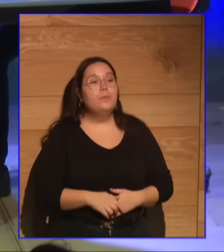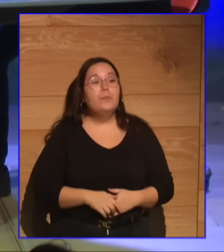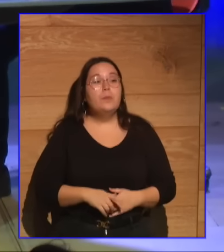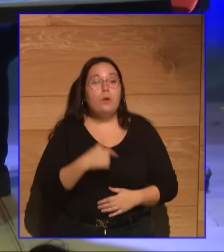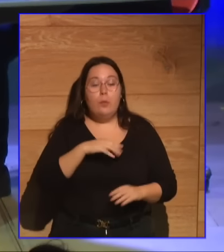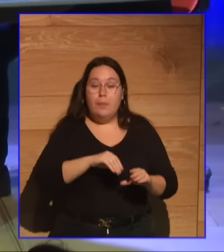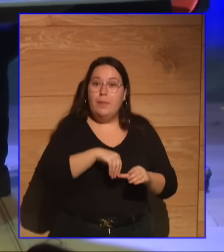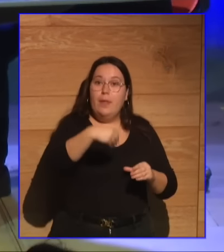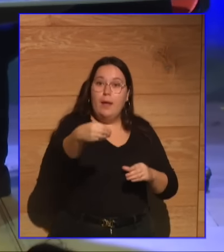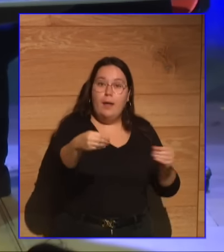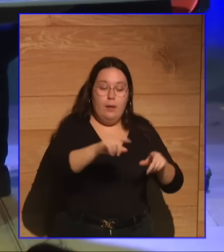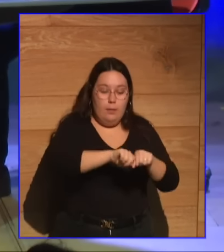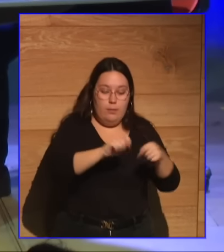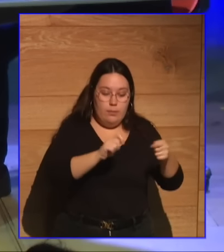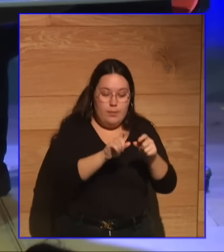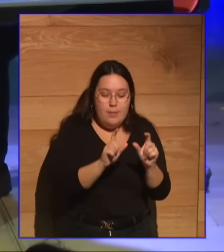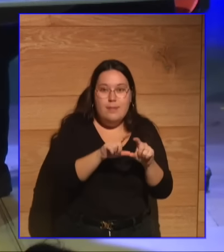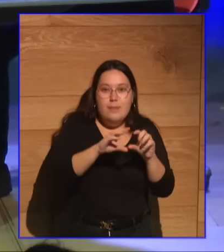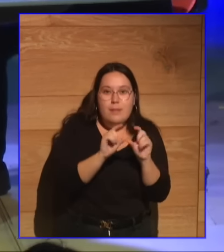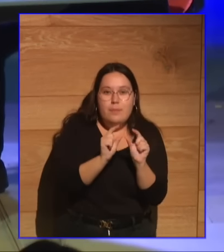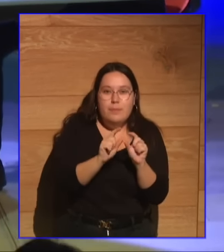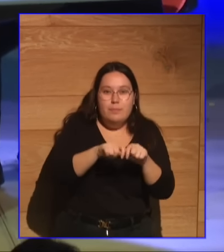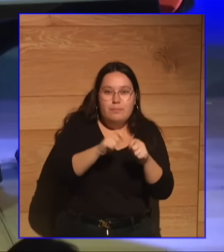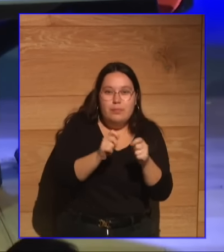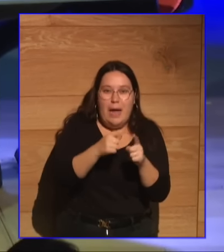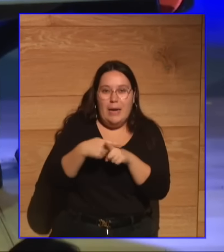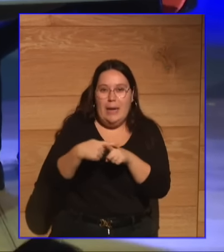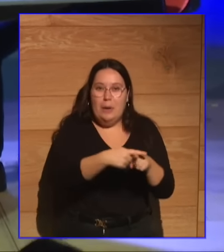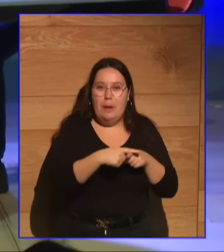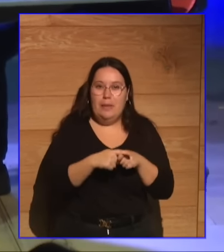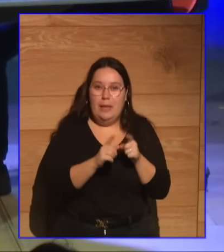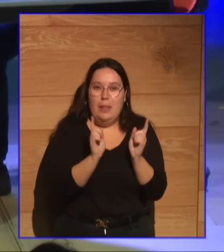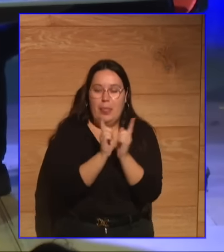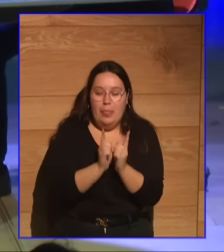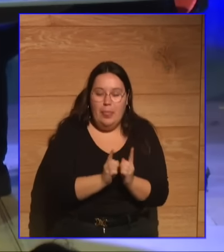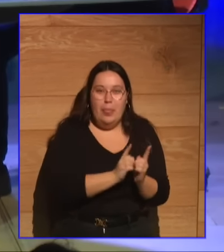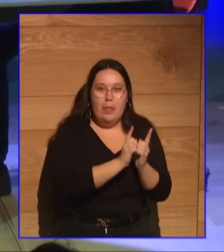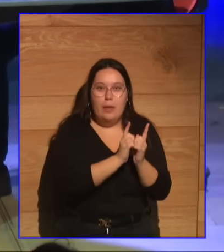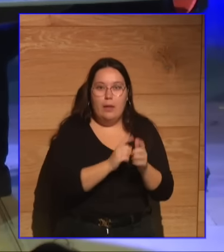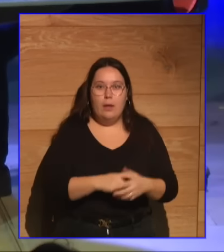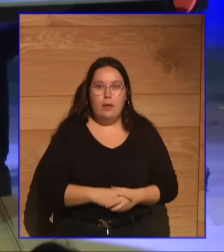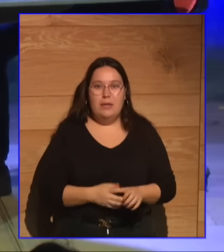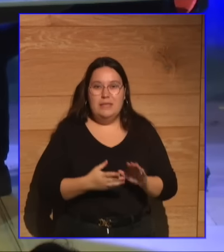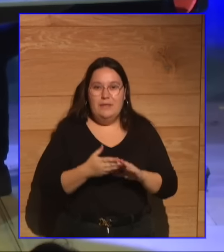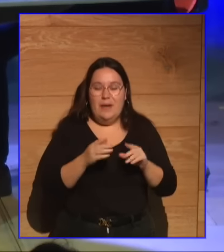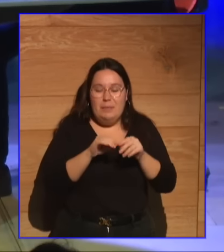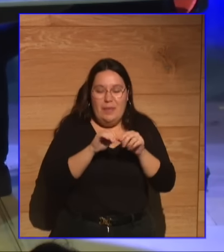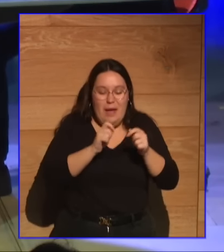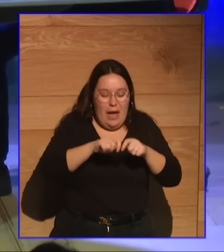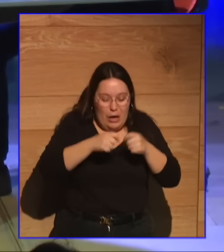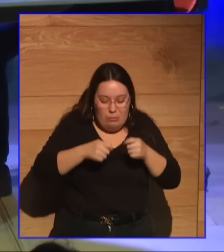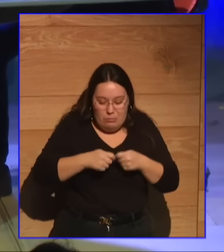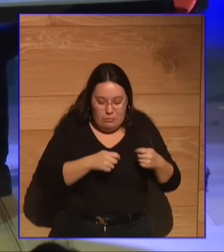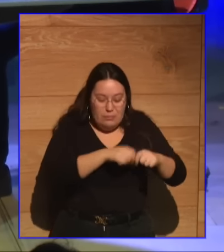empieza inmediatamente a partirlo en trozos más pequeños. O sea, lo que ha hecho ha sido desmigajar los dos